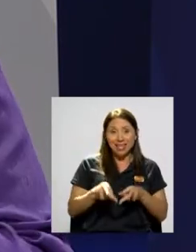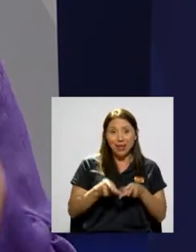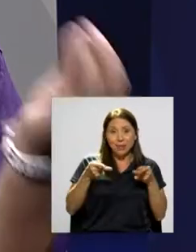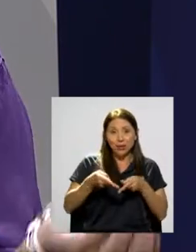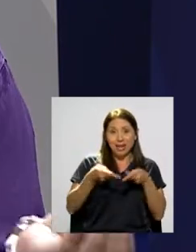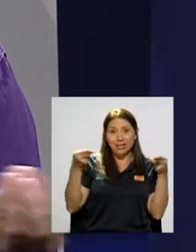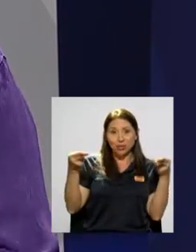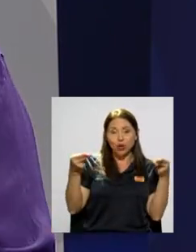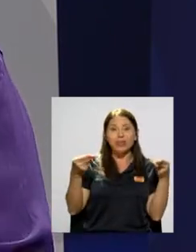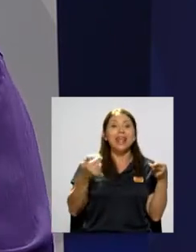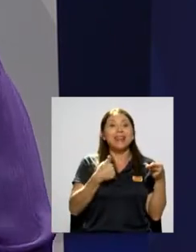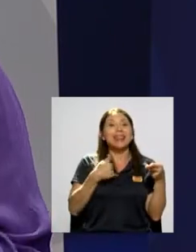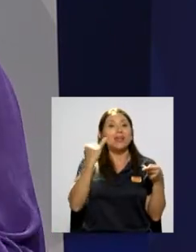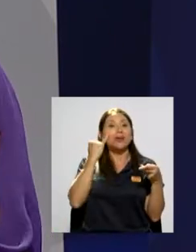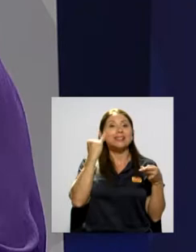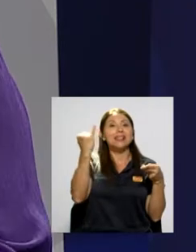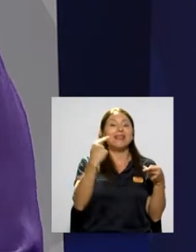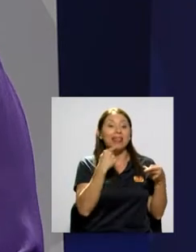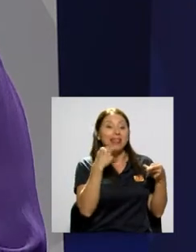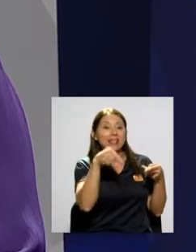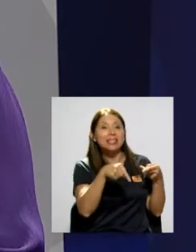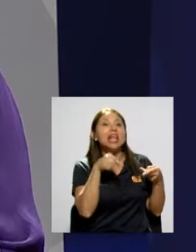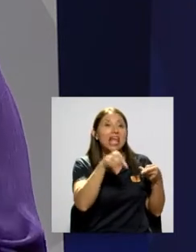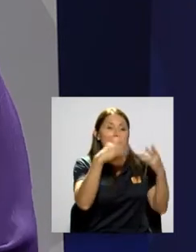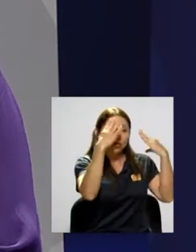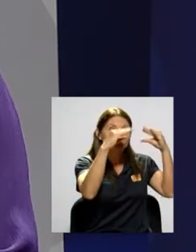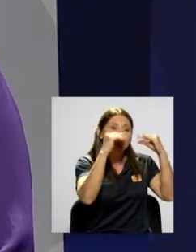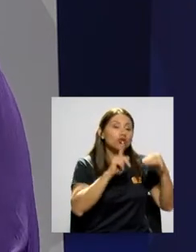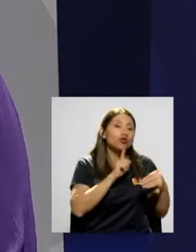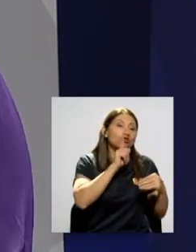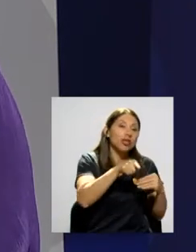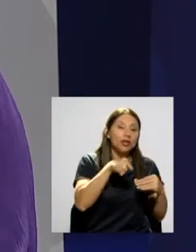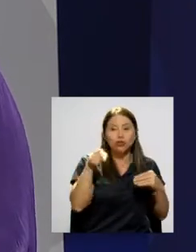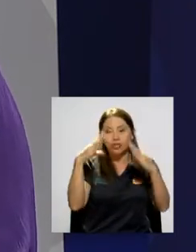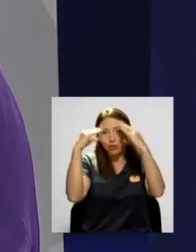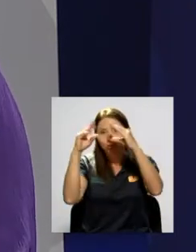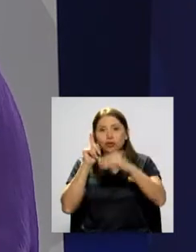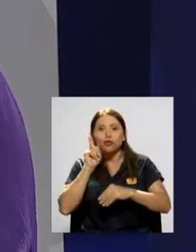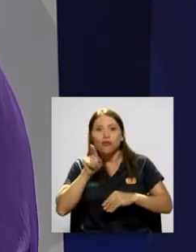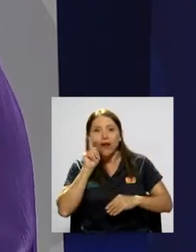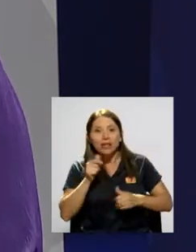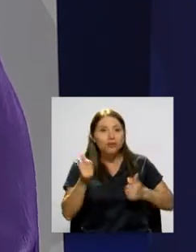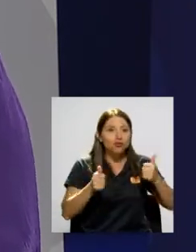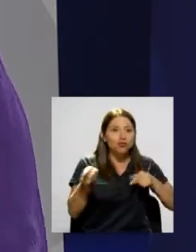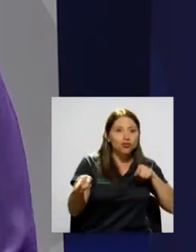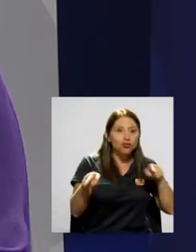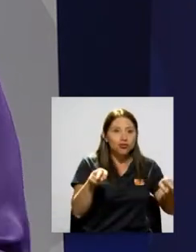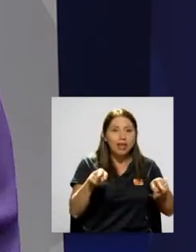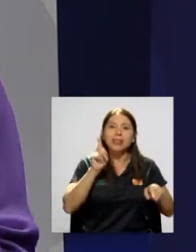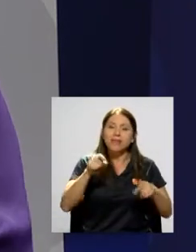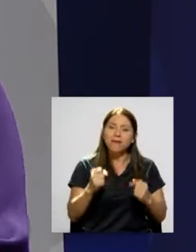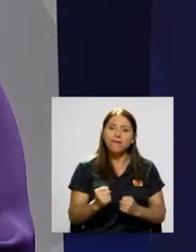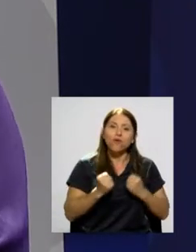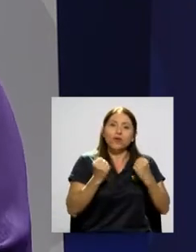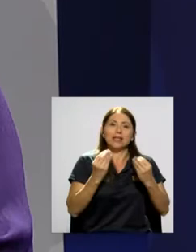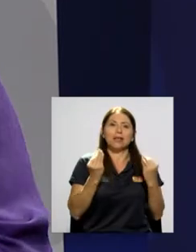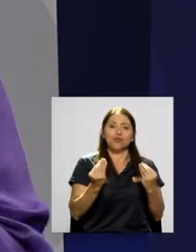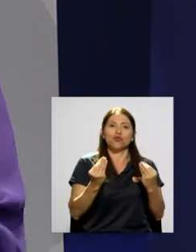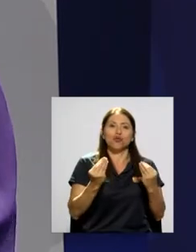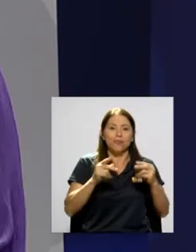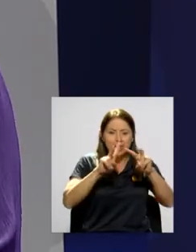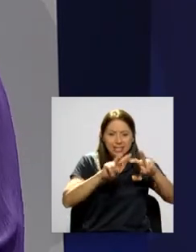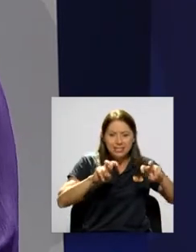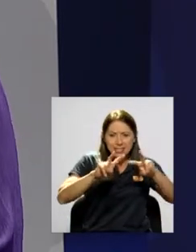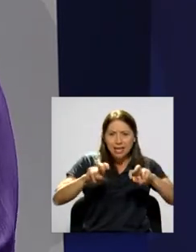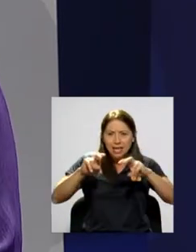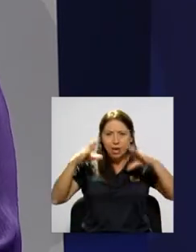decir, bueno, estos datos son ciertos, son falsos, hay otras iniciativas por ahí. Eso es algo que vamos a tener que fortalecer mucho, el chequeo de datos, el cruce de datos para ver si lo que